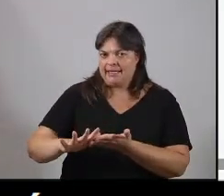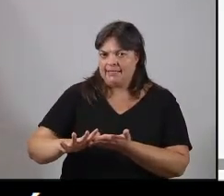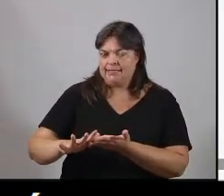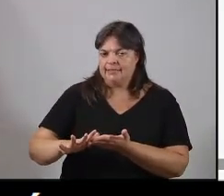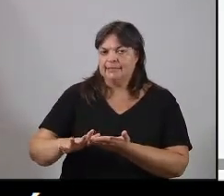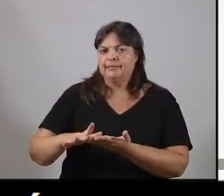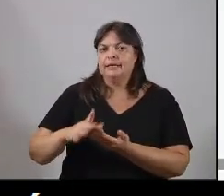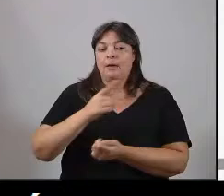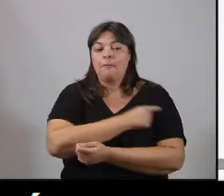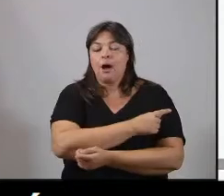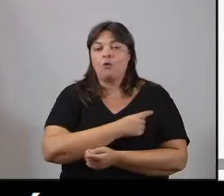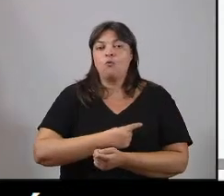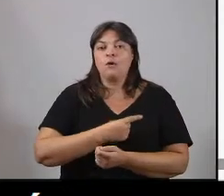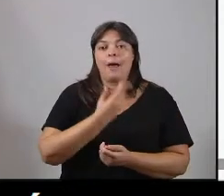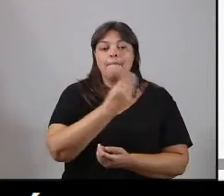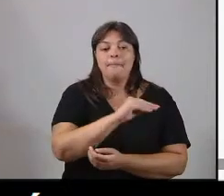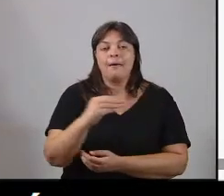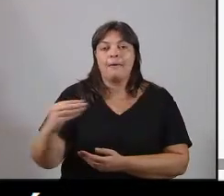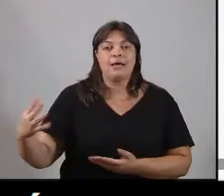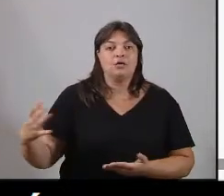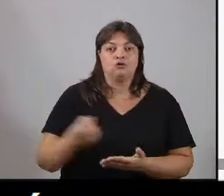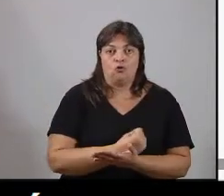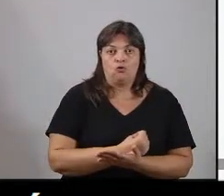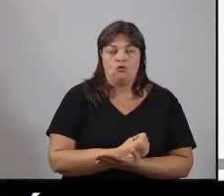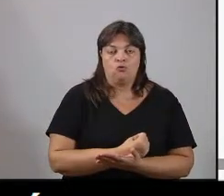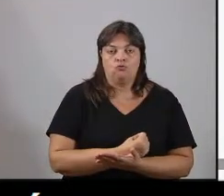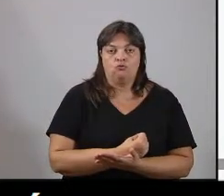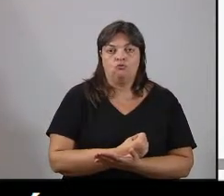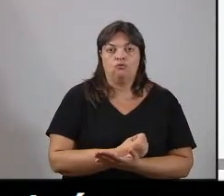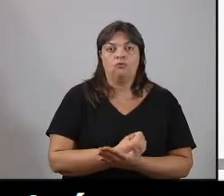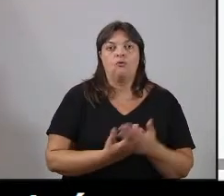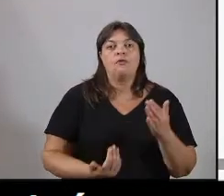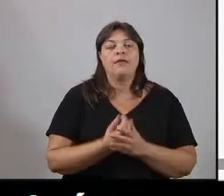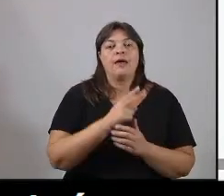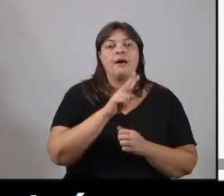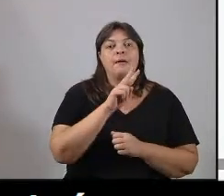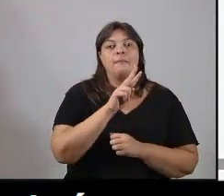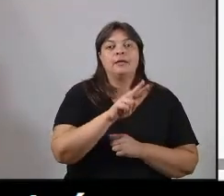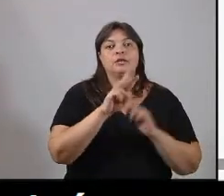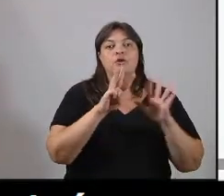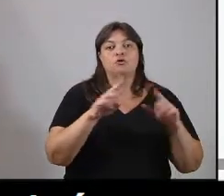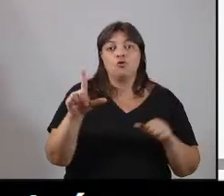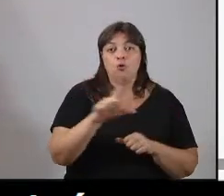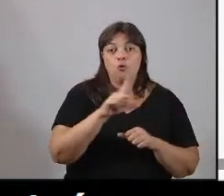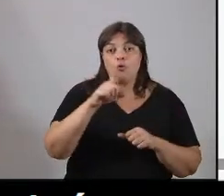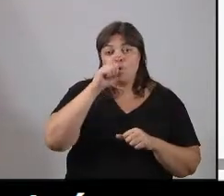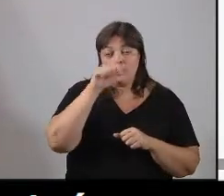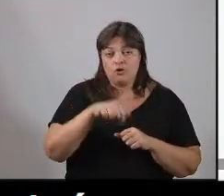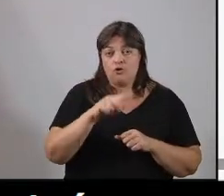vacuna para todos los bebés nacidos a partir del día 28 de julio del año